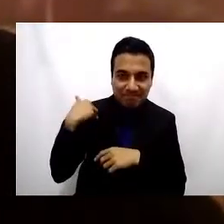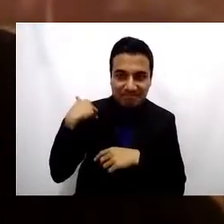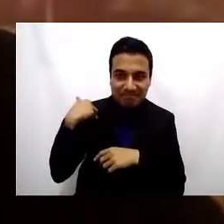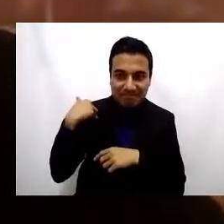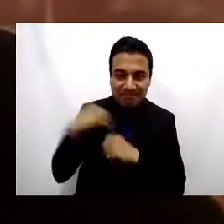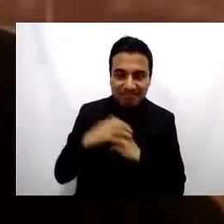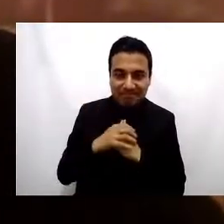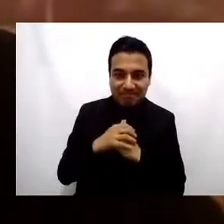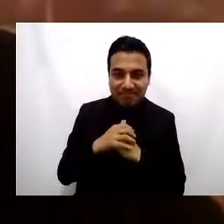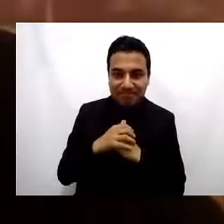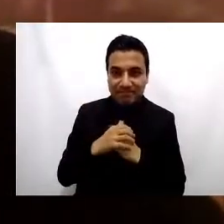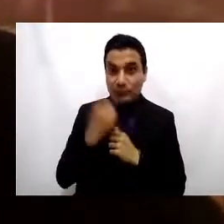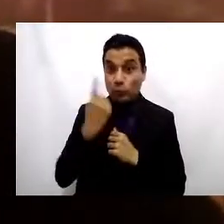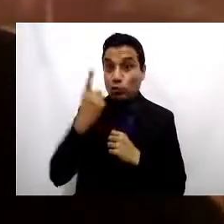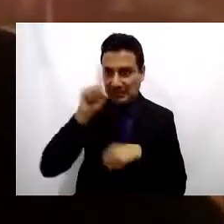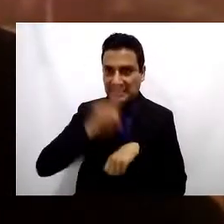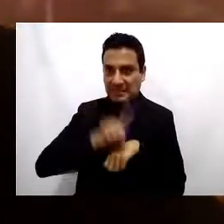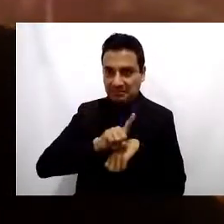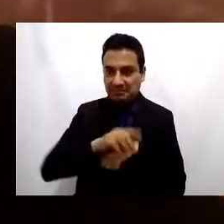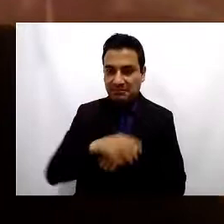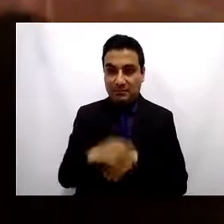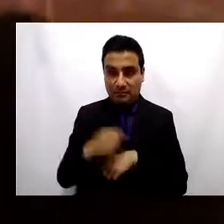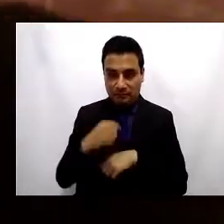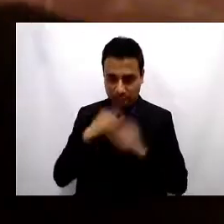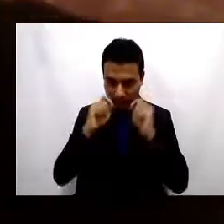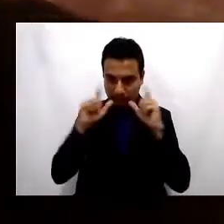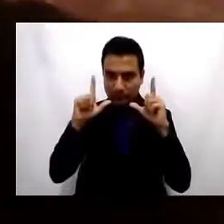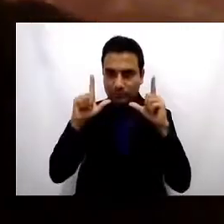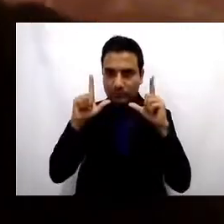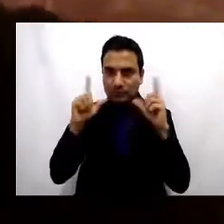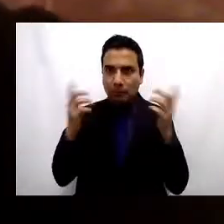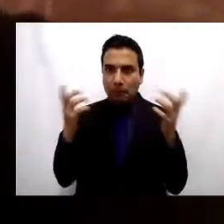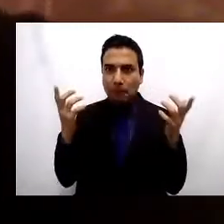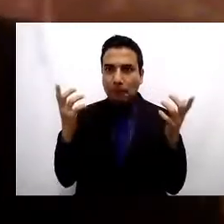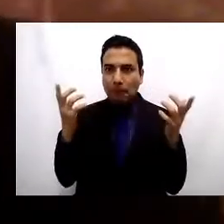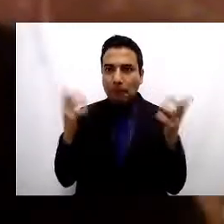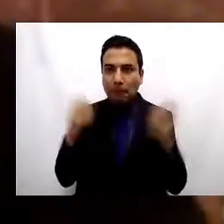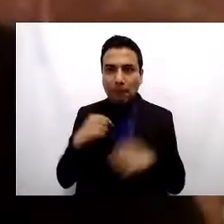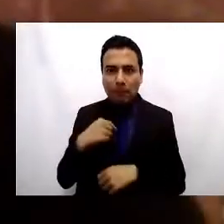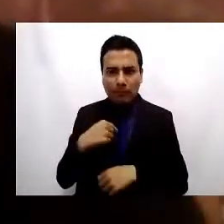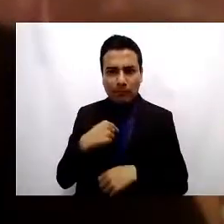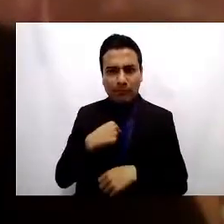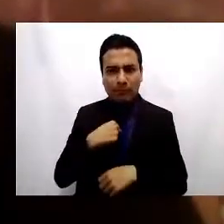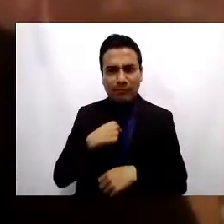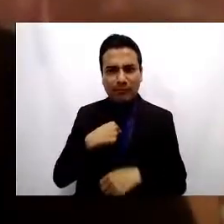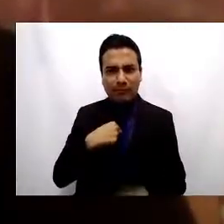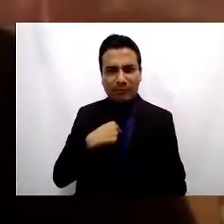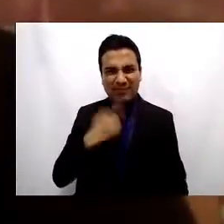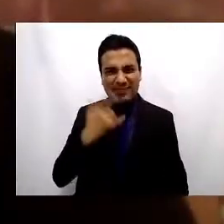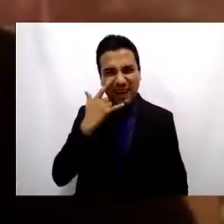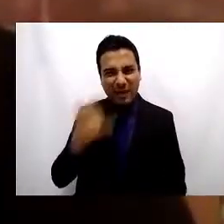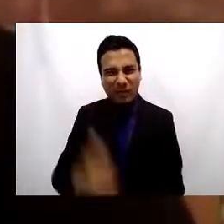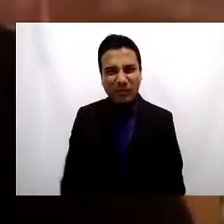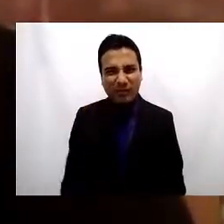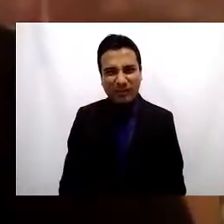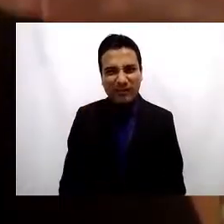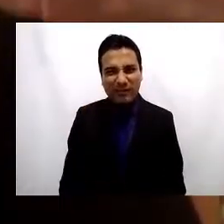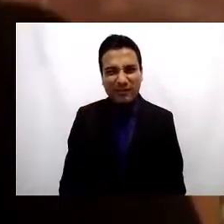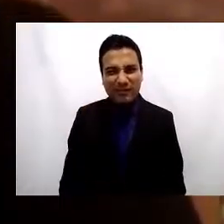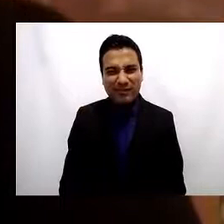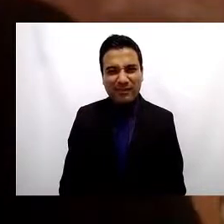Y un día me di cuenta que me había transformado en una especie de curioso referente de